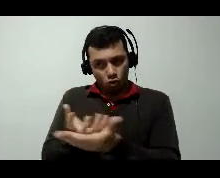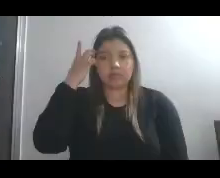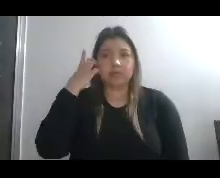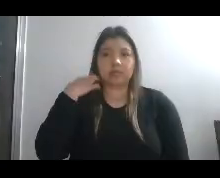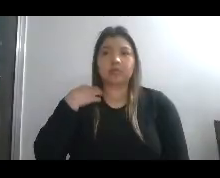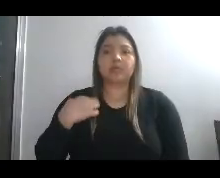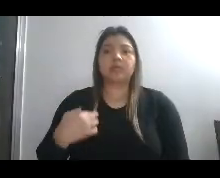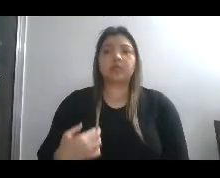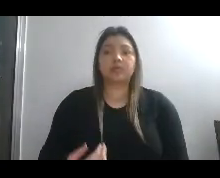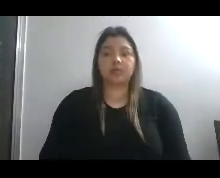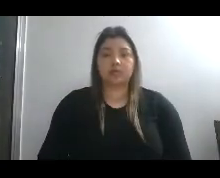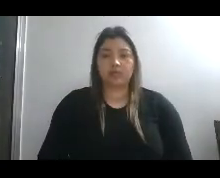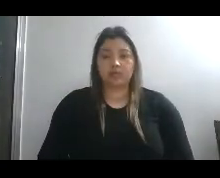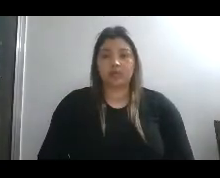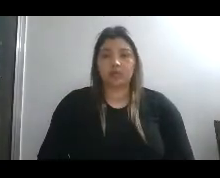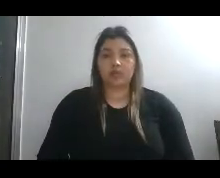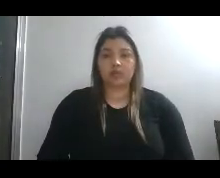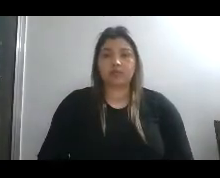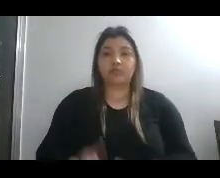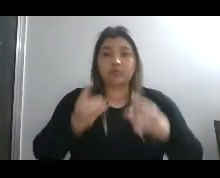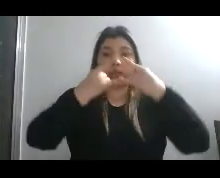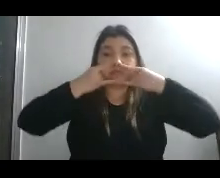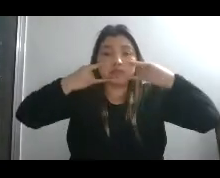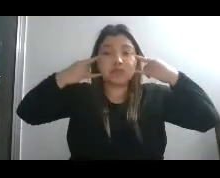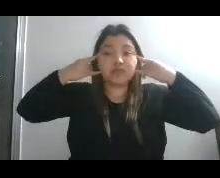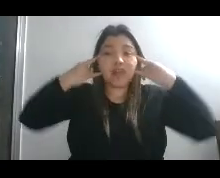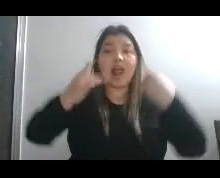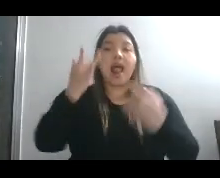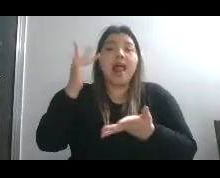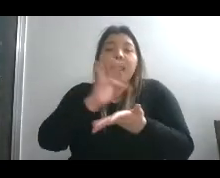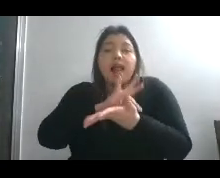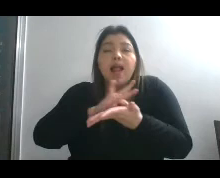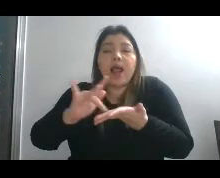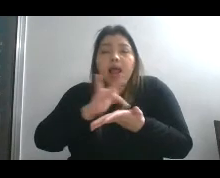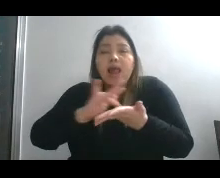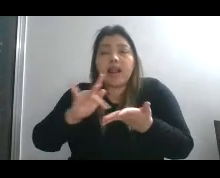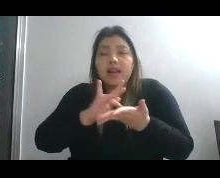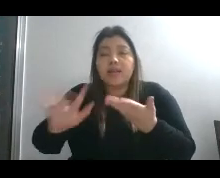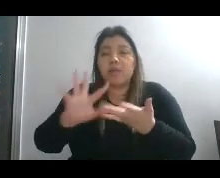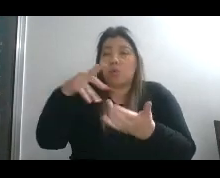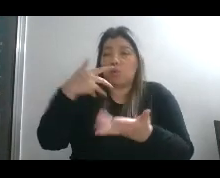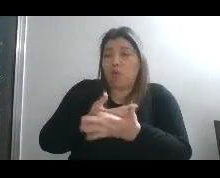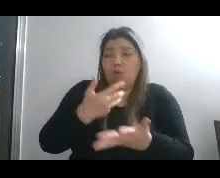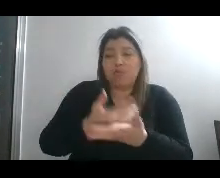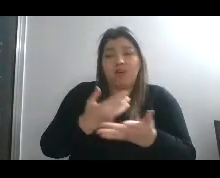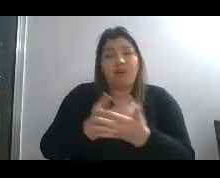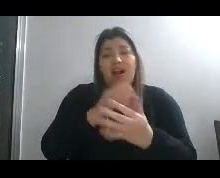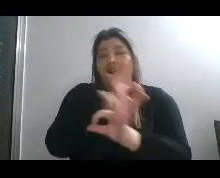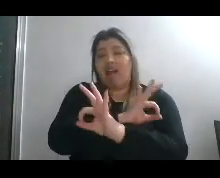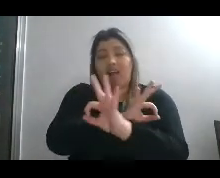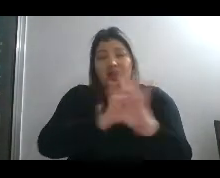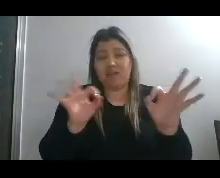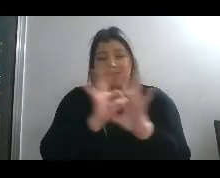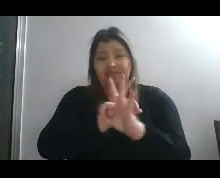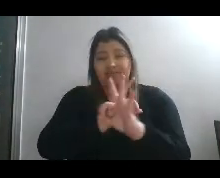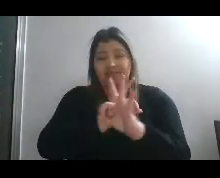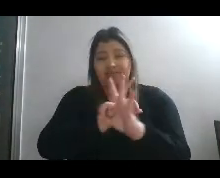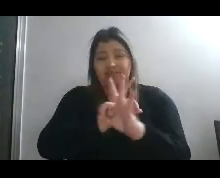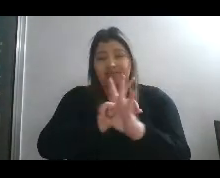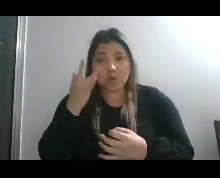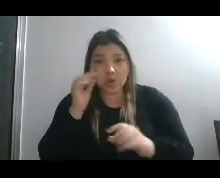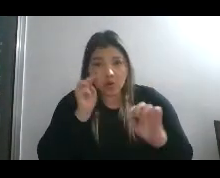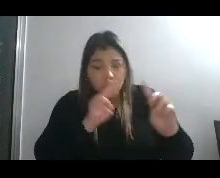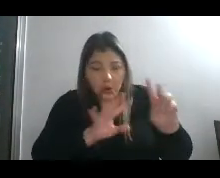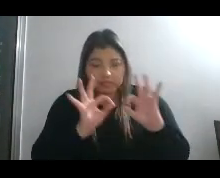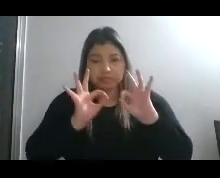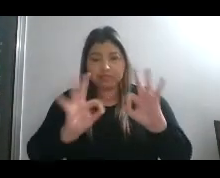esté húmedo y que no esté deteriorado, y que antes y después de retirártelo tengas las